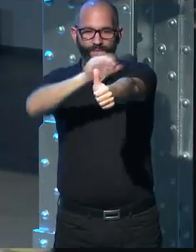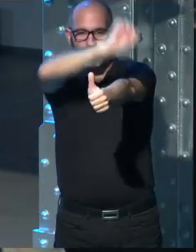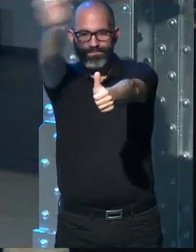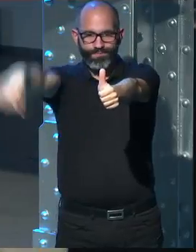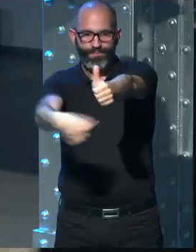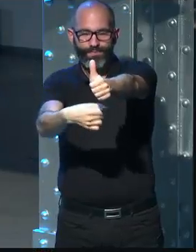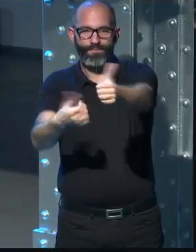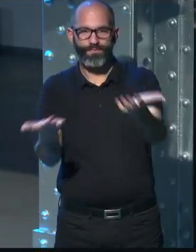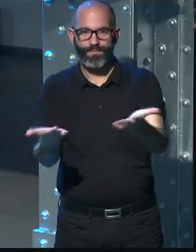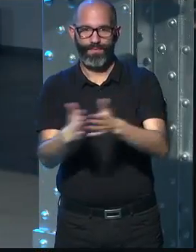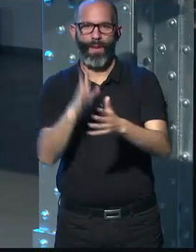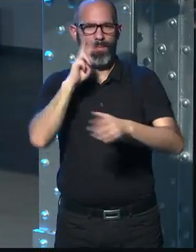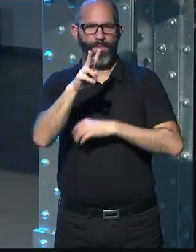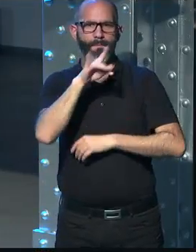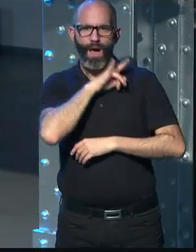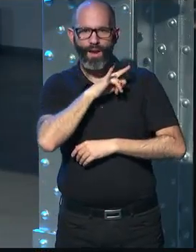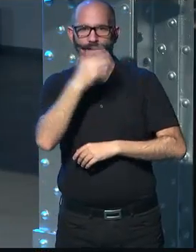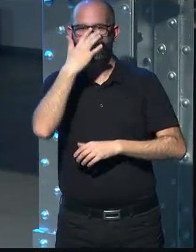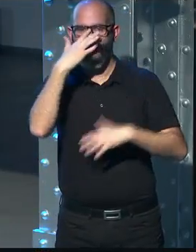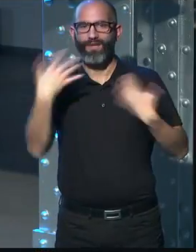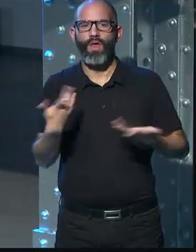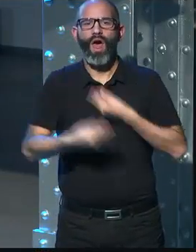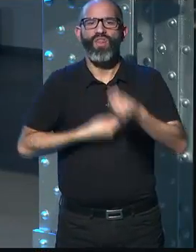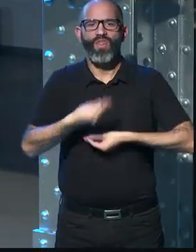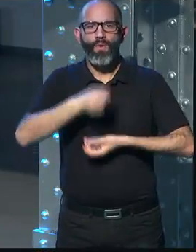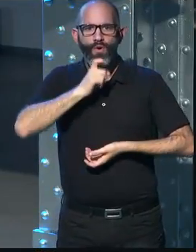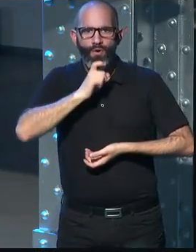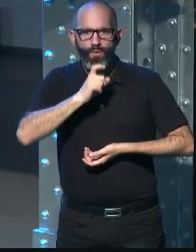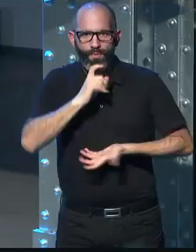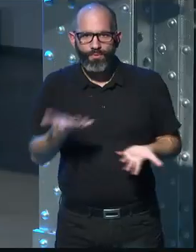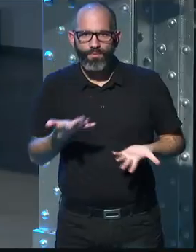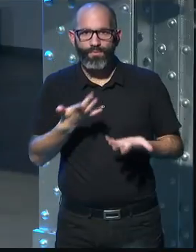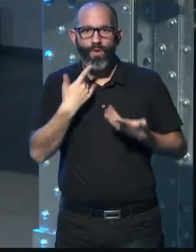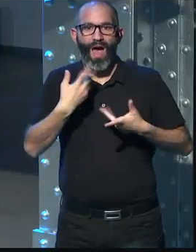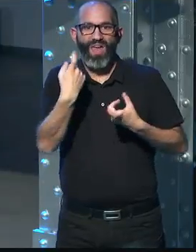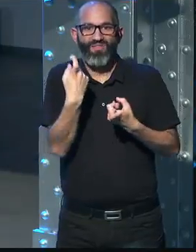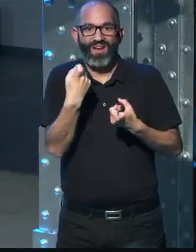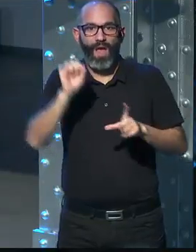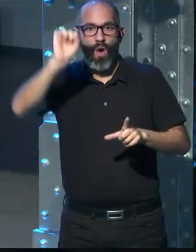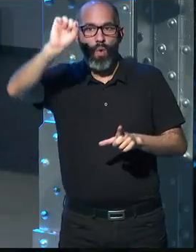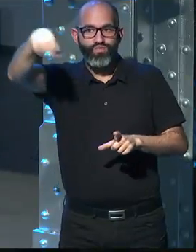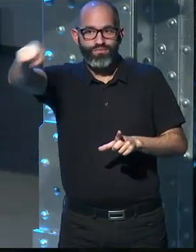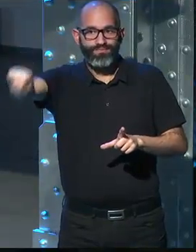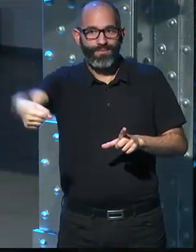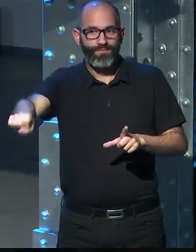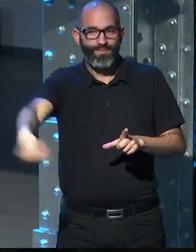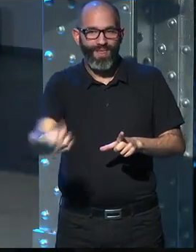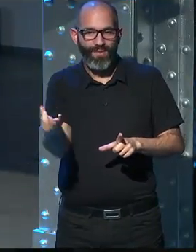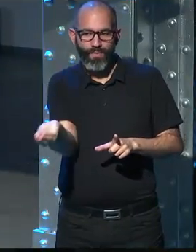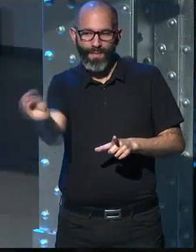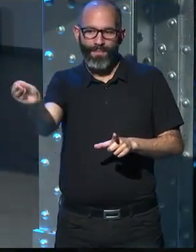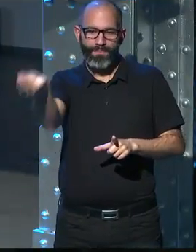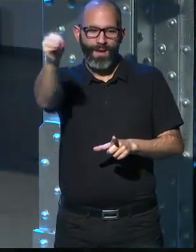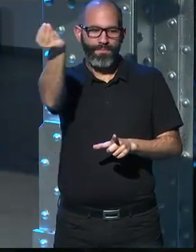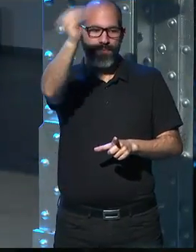Entonces, realmente, ¿cómo hacemos? Pues rellenar huecos, como decía Susana, ¿no? Fijaros en esta imagen. Esta es